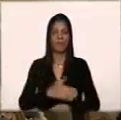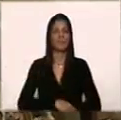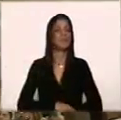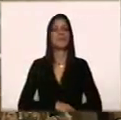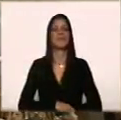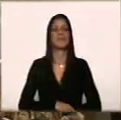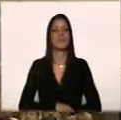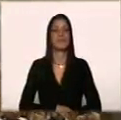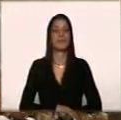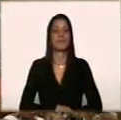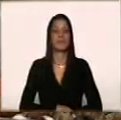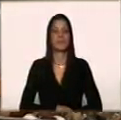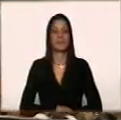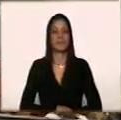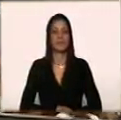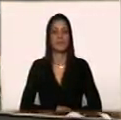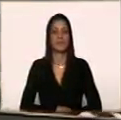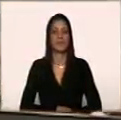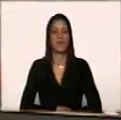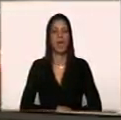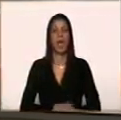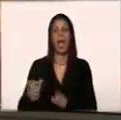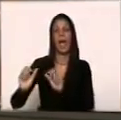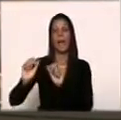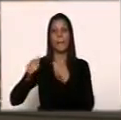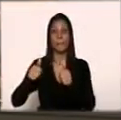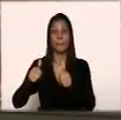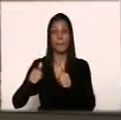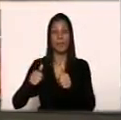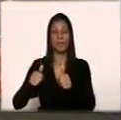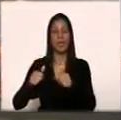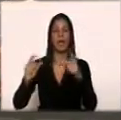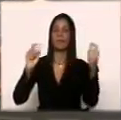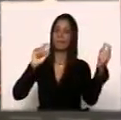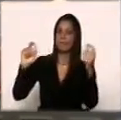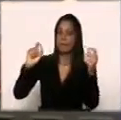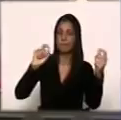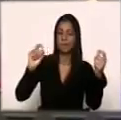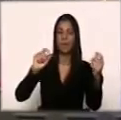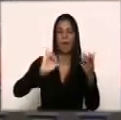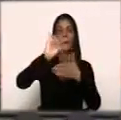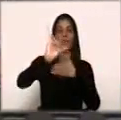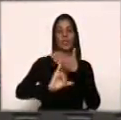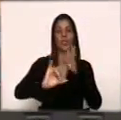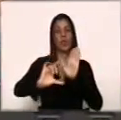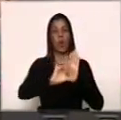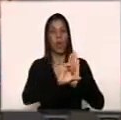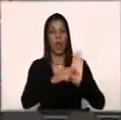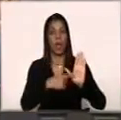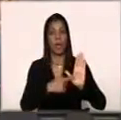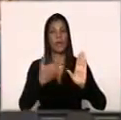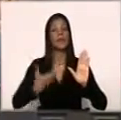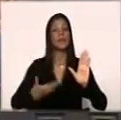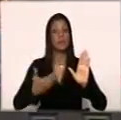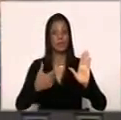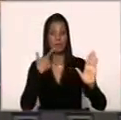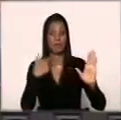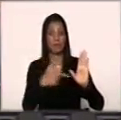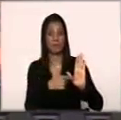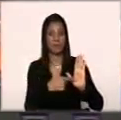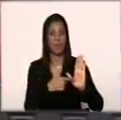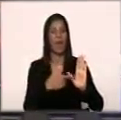Y para dar inicio al debate de este proyecto de ley que viene de allí, viene de